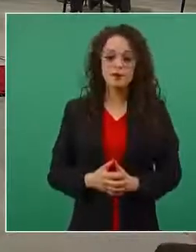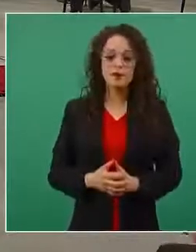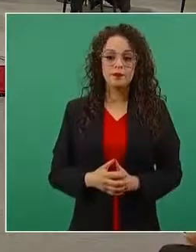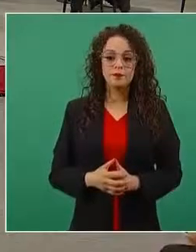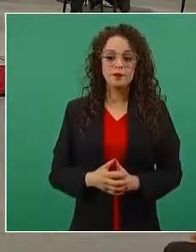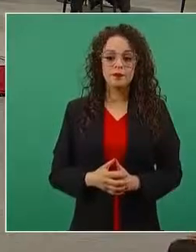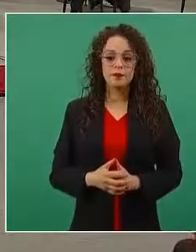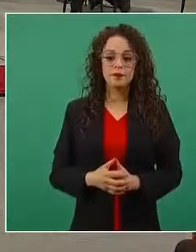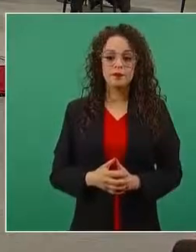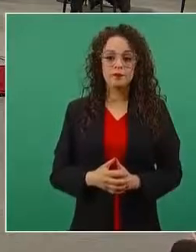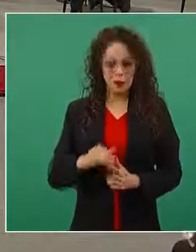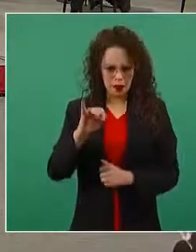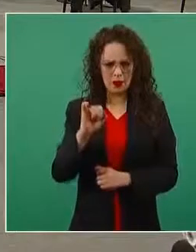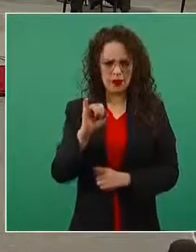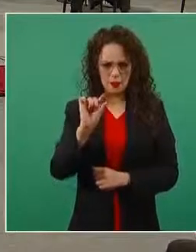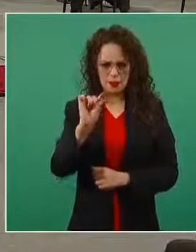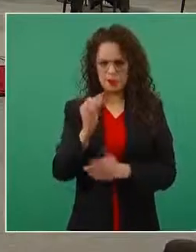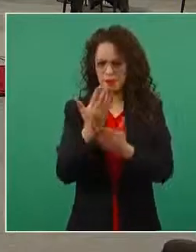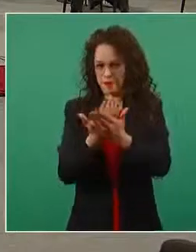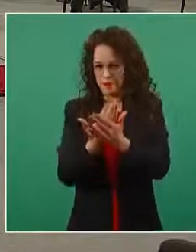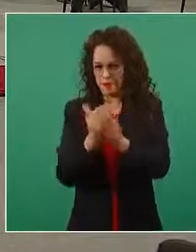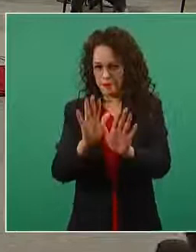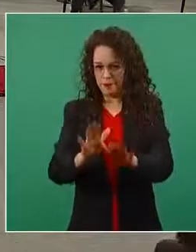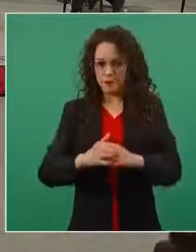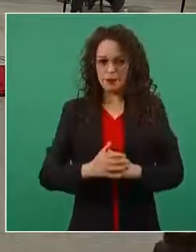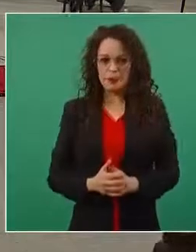Sí, permíteme.